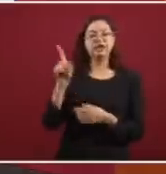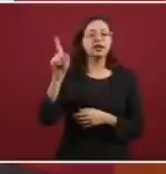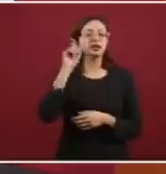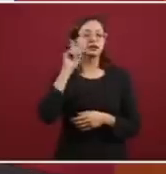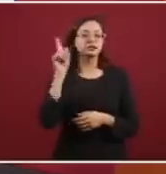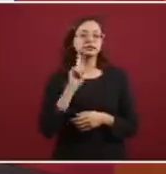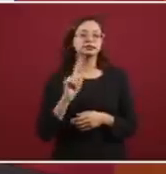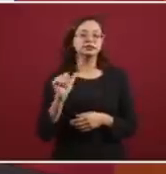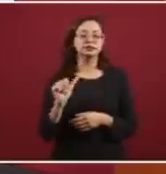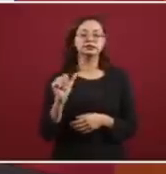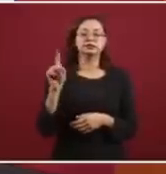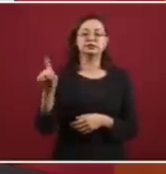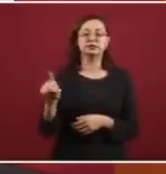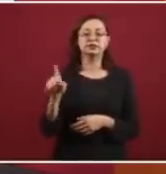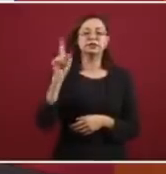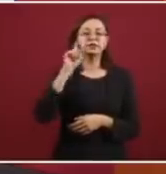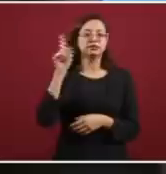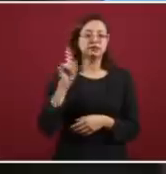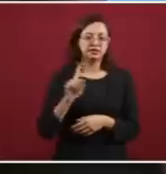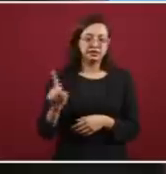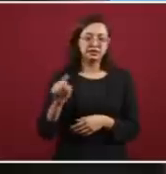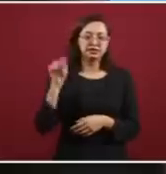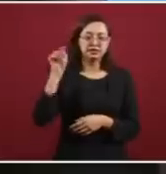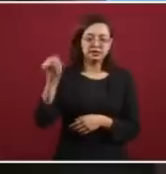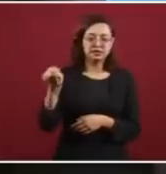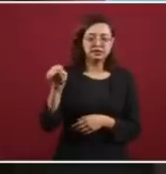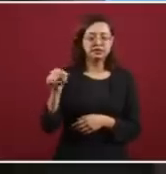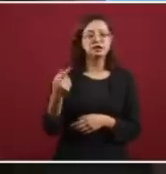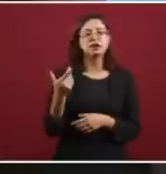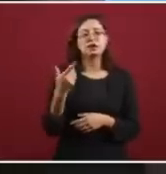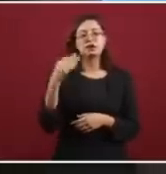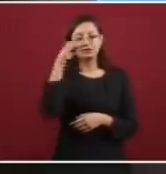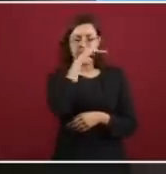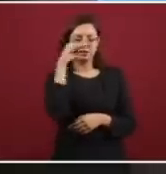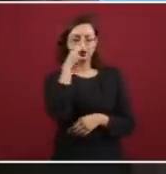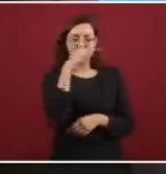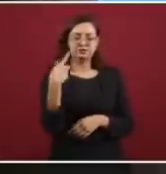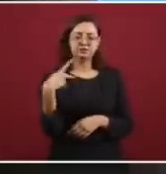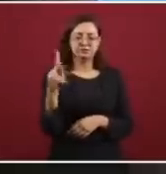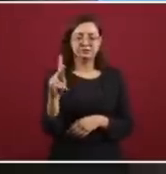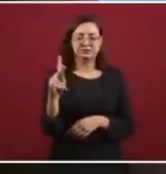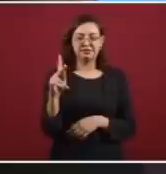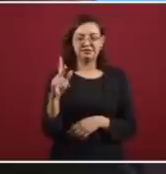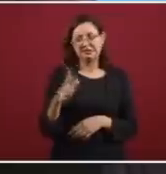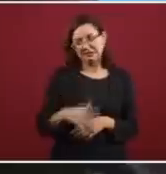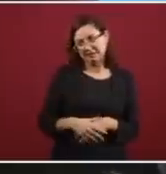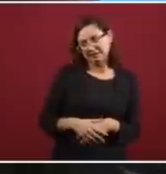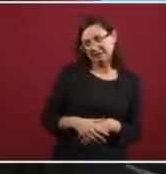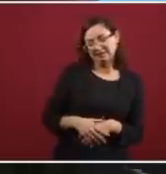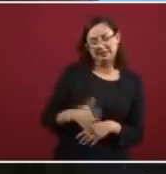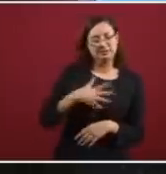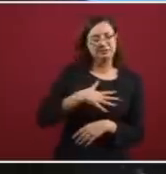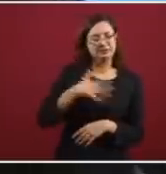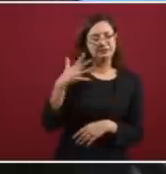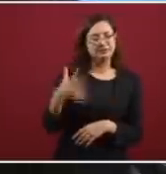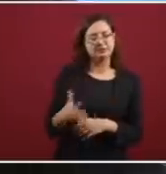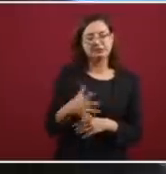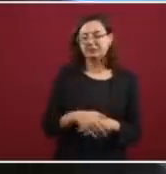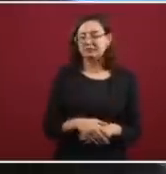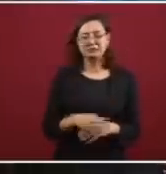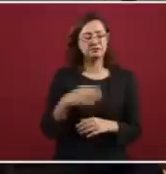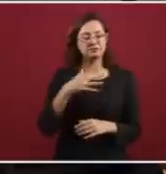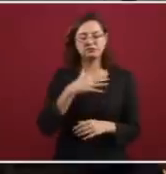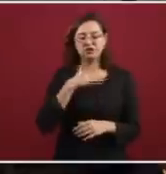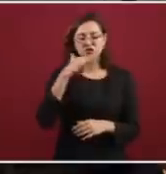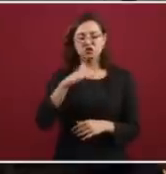S.A., en Zacatecas, no cobran, pero pues está incobrable el